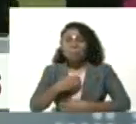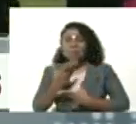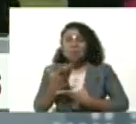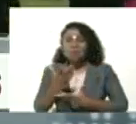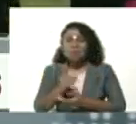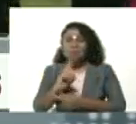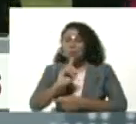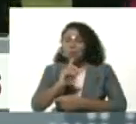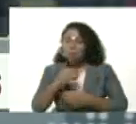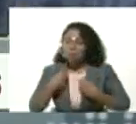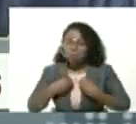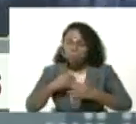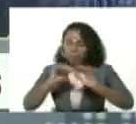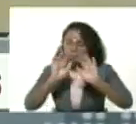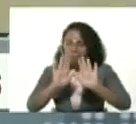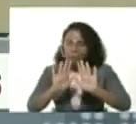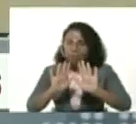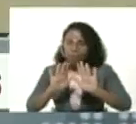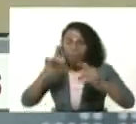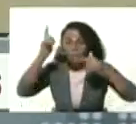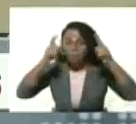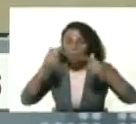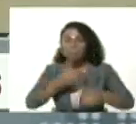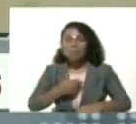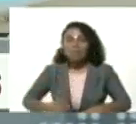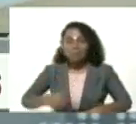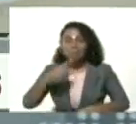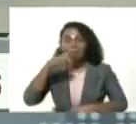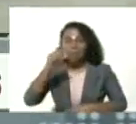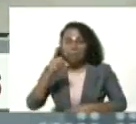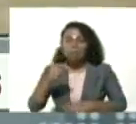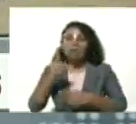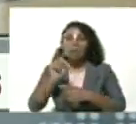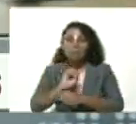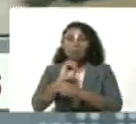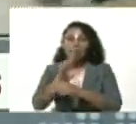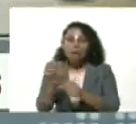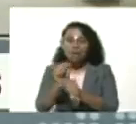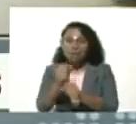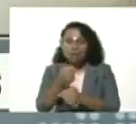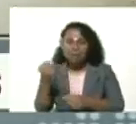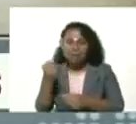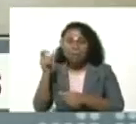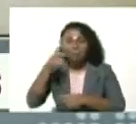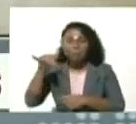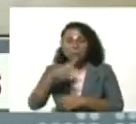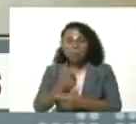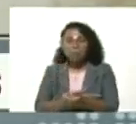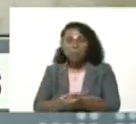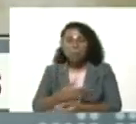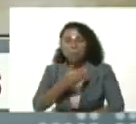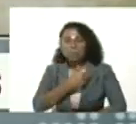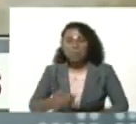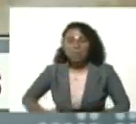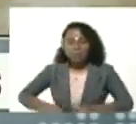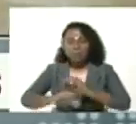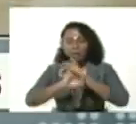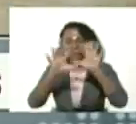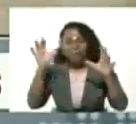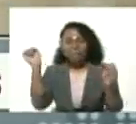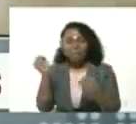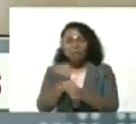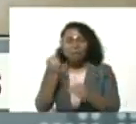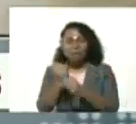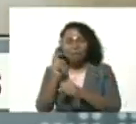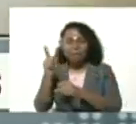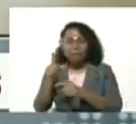no te preocupes, que el comandante presidente Nicolás Maduro te enviará la nevera. Y este pueblo, hermano presidente, convencido de la labor de